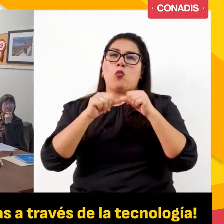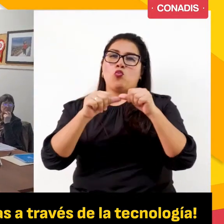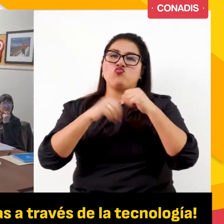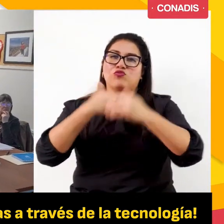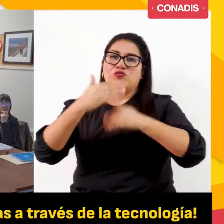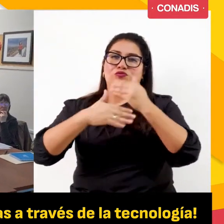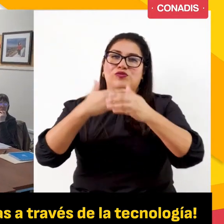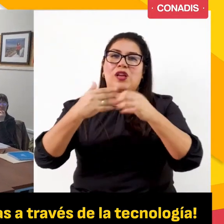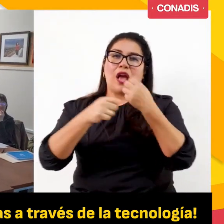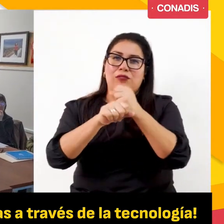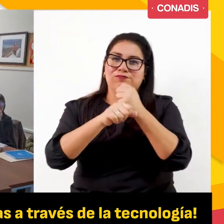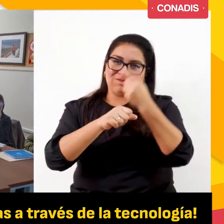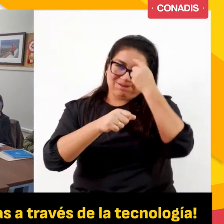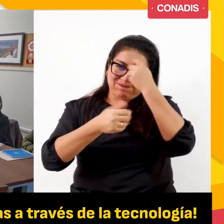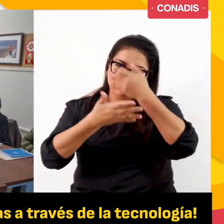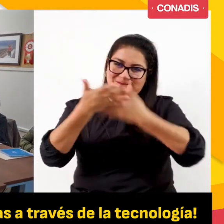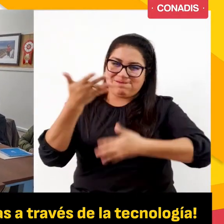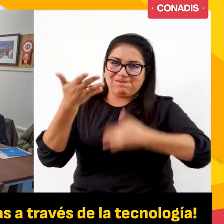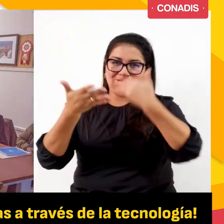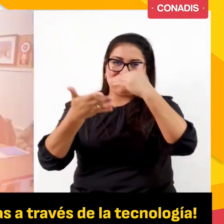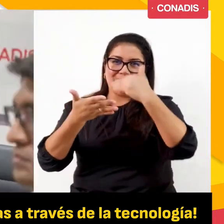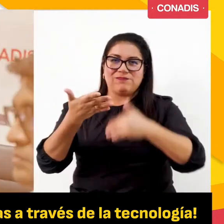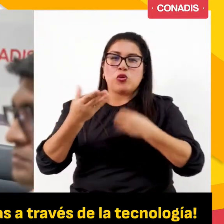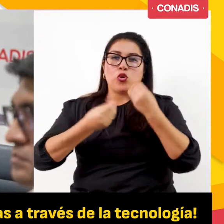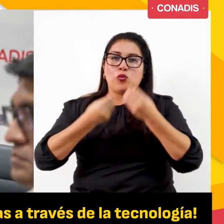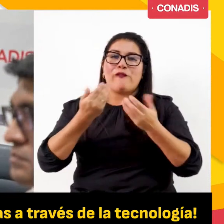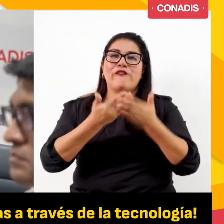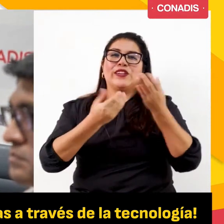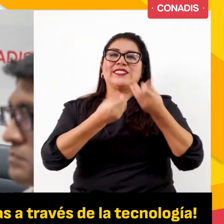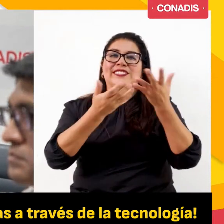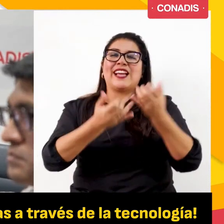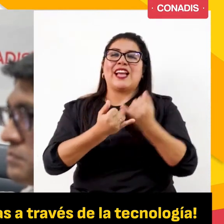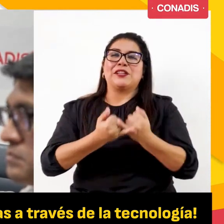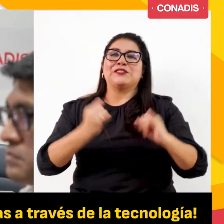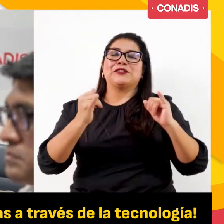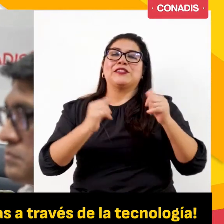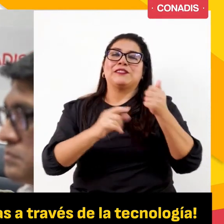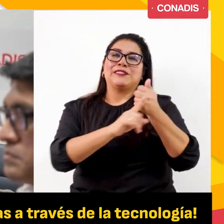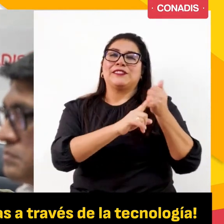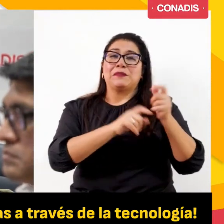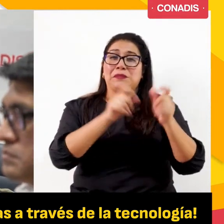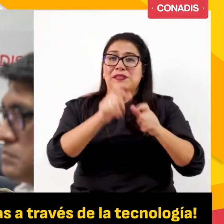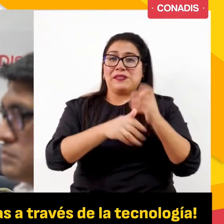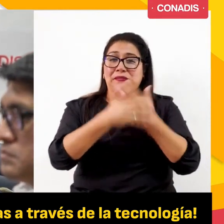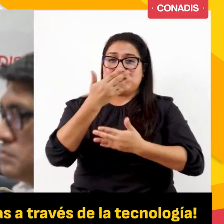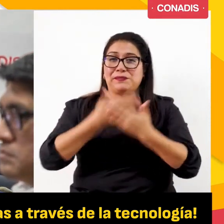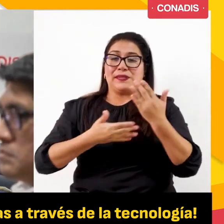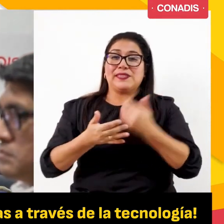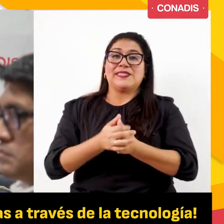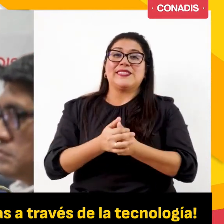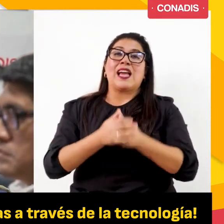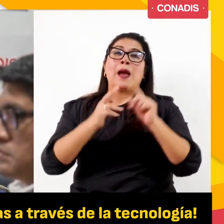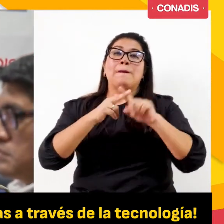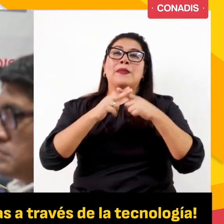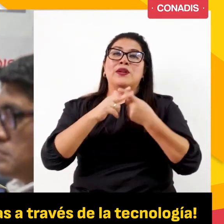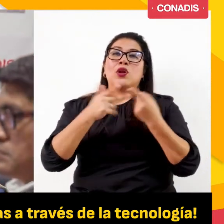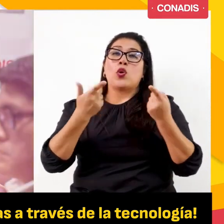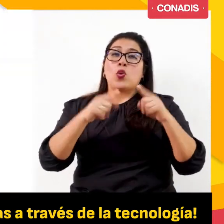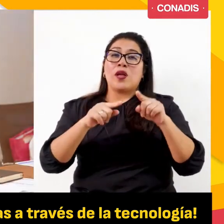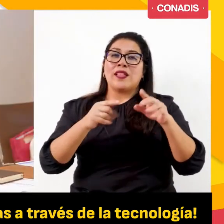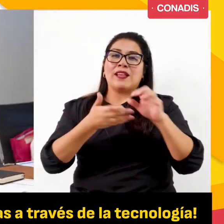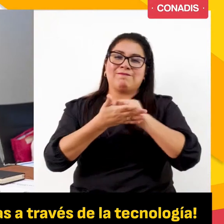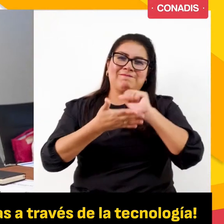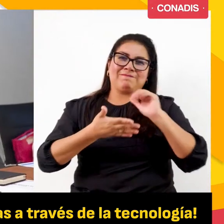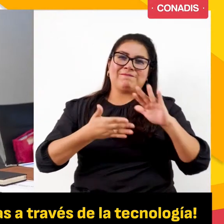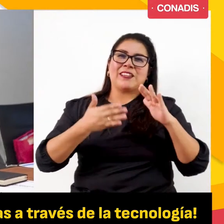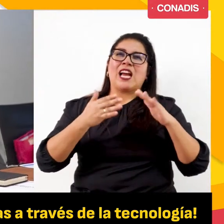continuar avanzando en la elaboración de la hoja de ruta que facilite la autonomía e independencia de las personas con discapacidad a partir de la